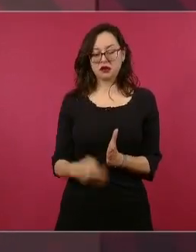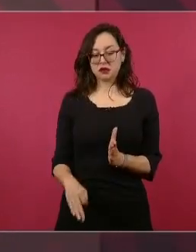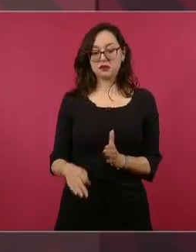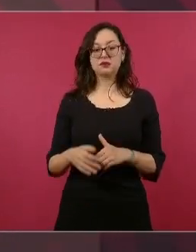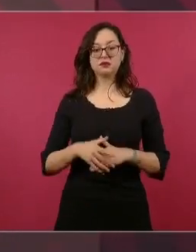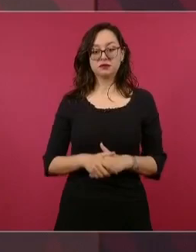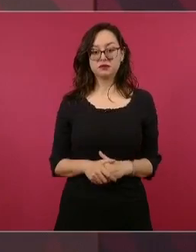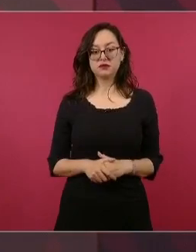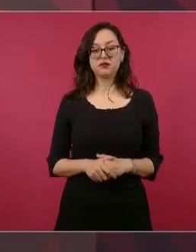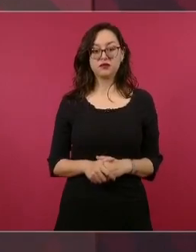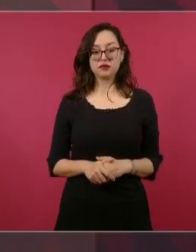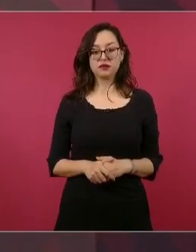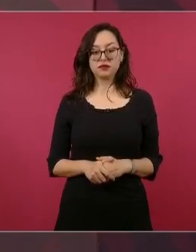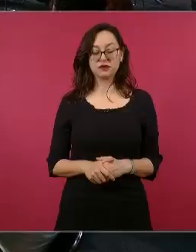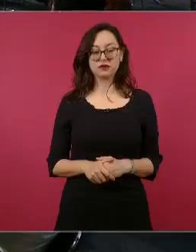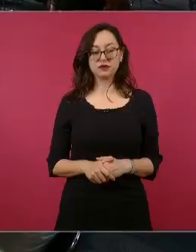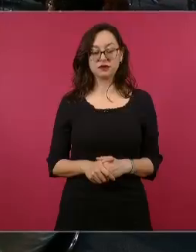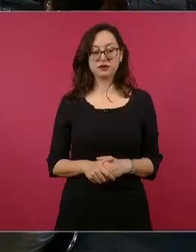entonces